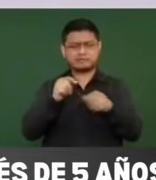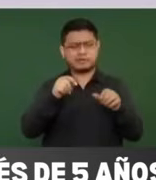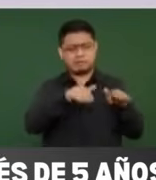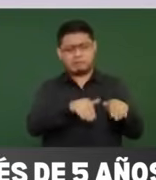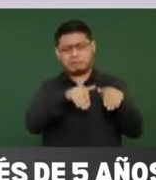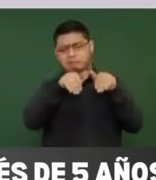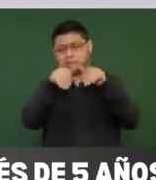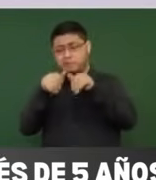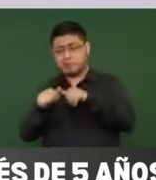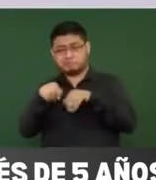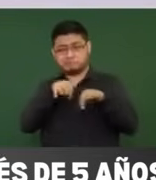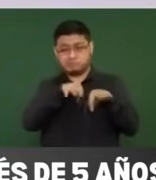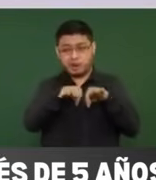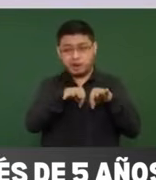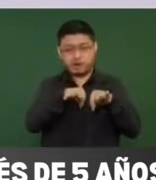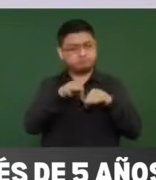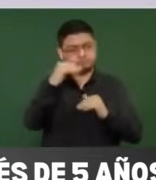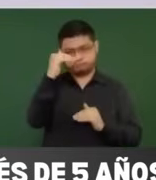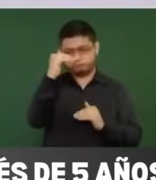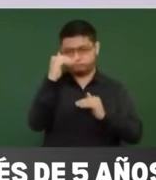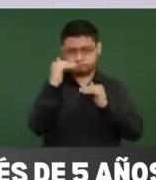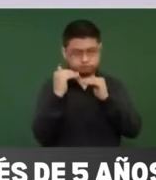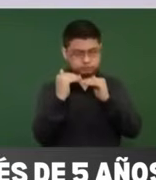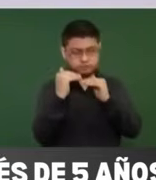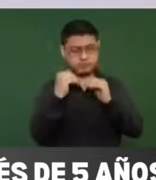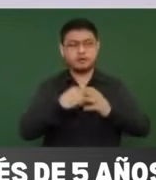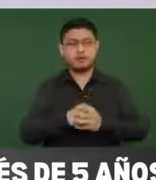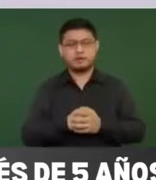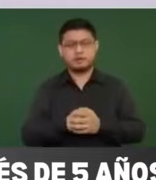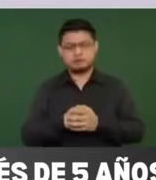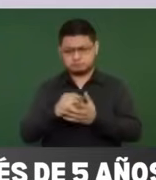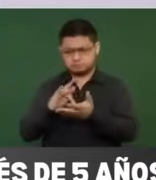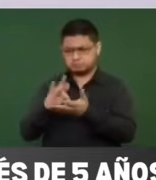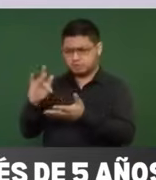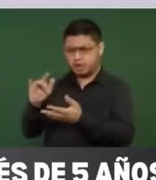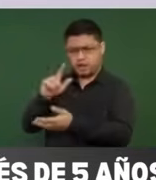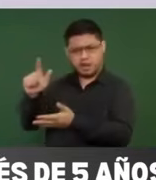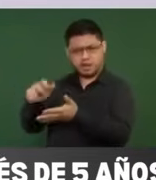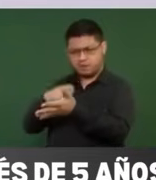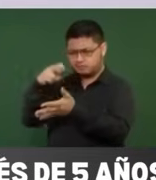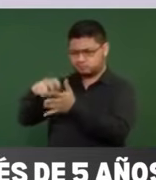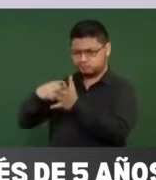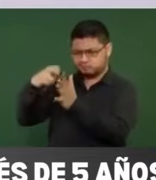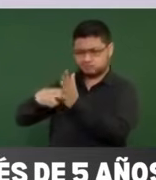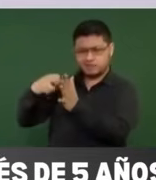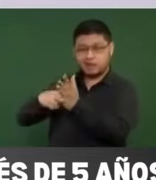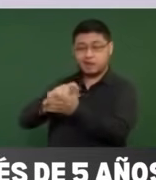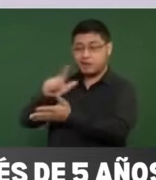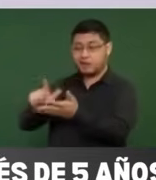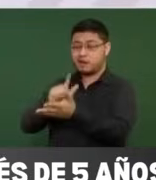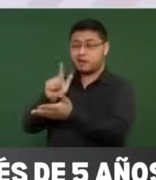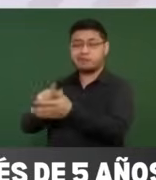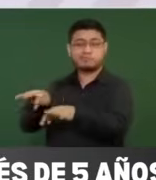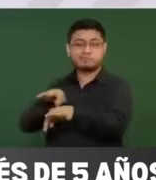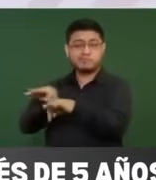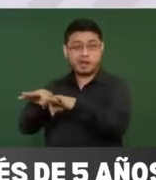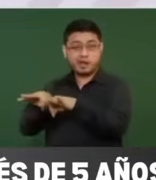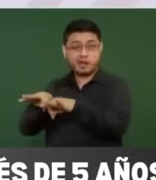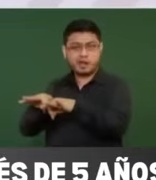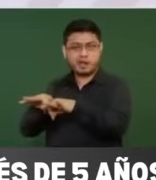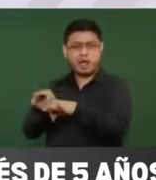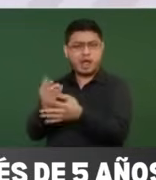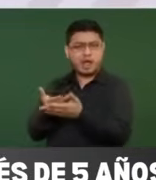Gracias a la reforma laboral, entre otros beneficios para los trabajadores, el reparto